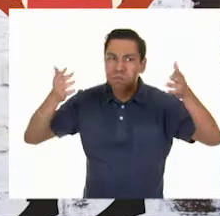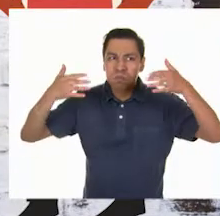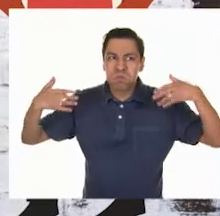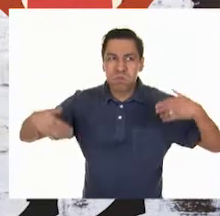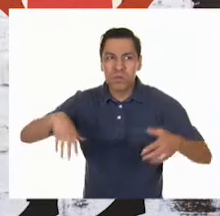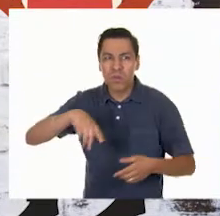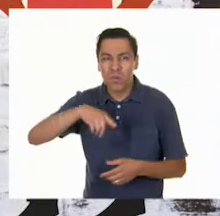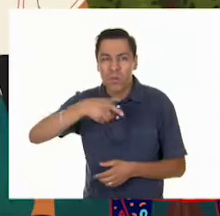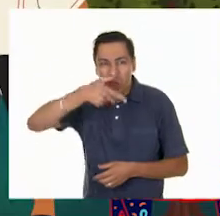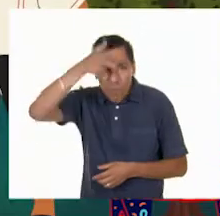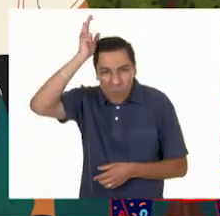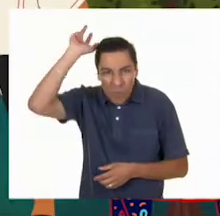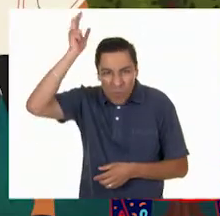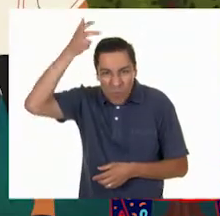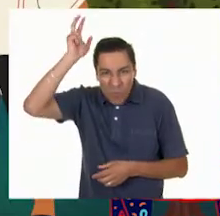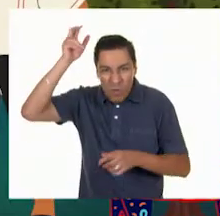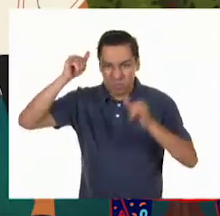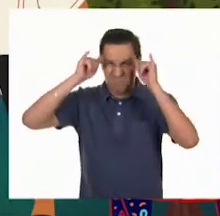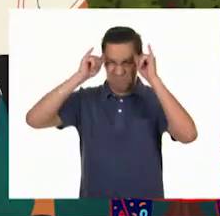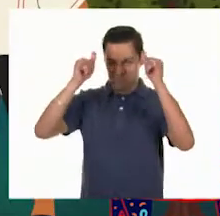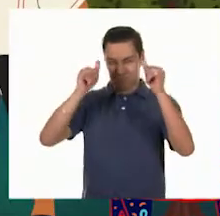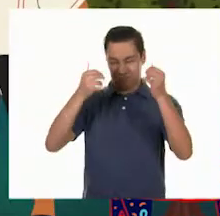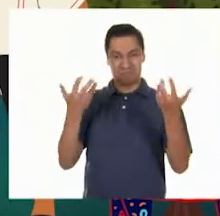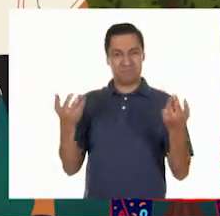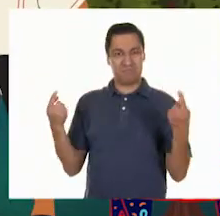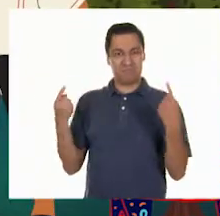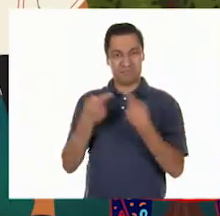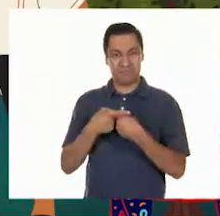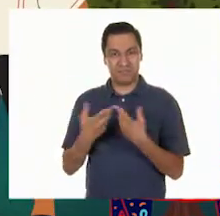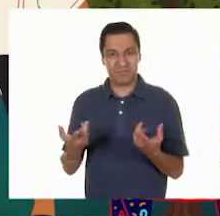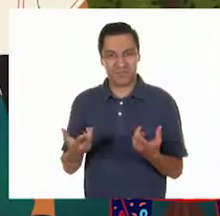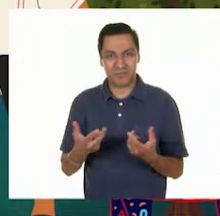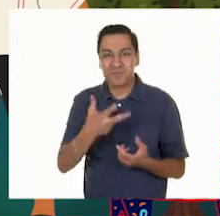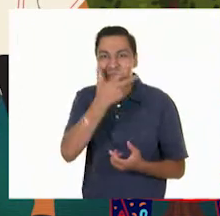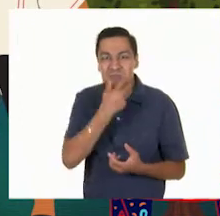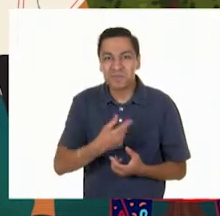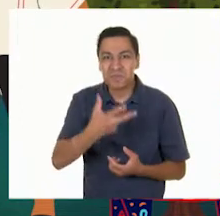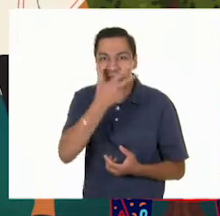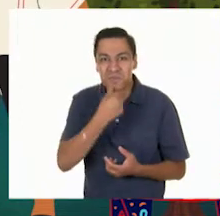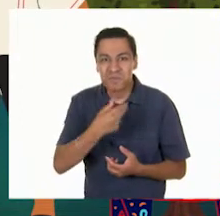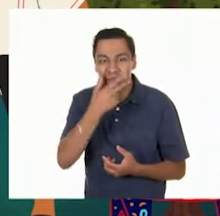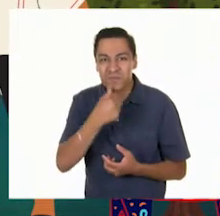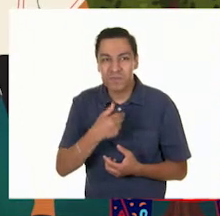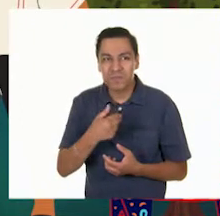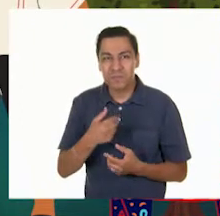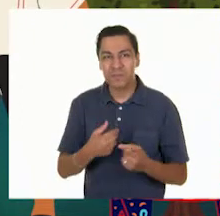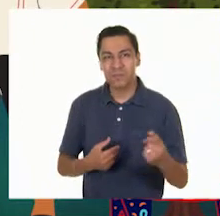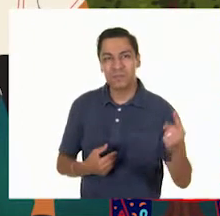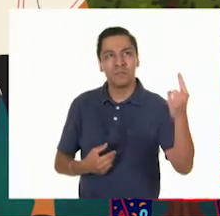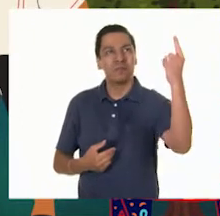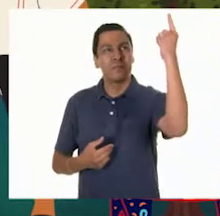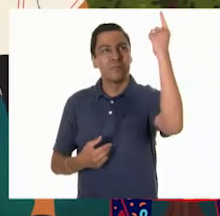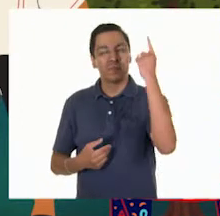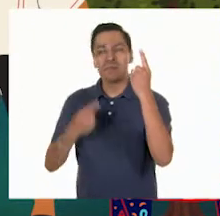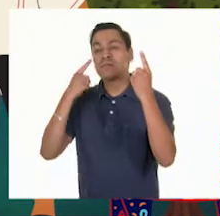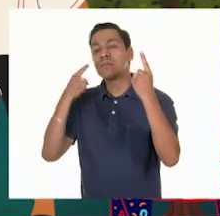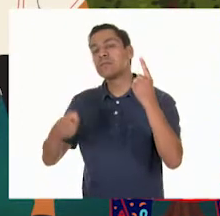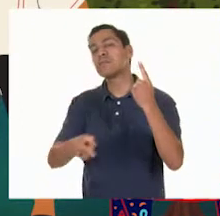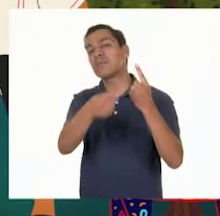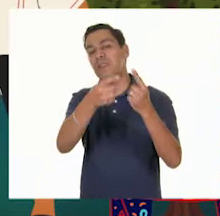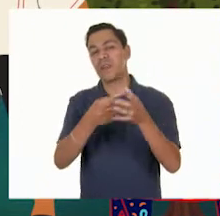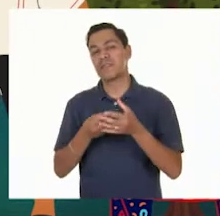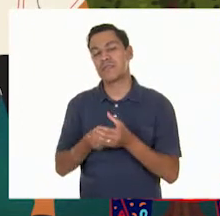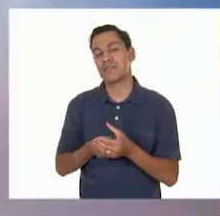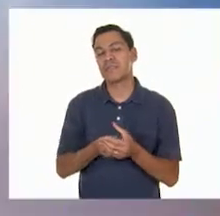toro en ese mismo sueño se le apareció un hombre que le indicó la salida de aquel mundo fantástico en